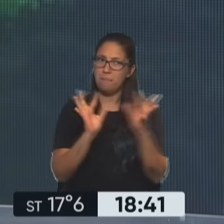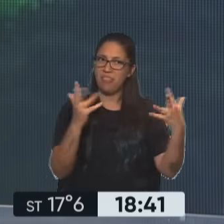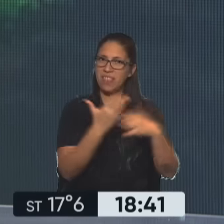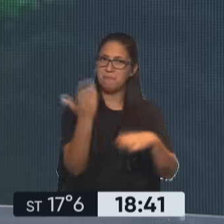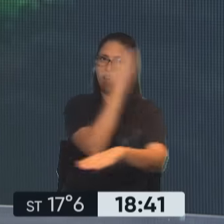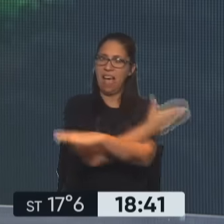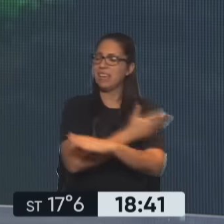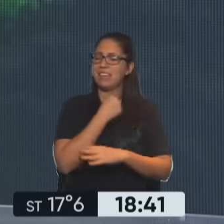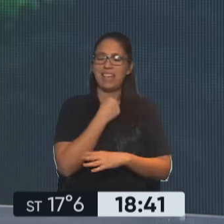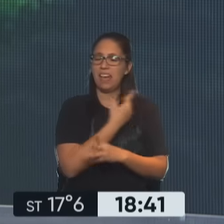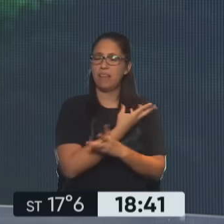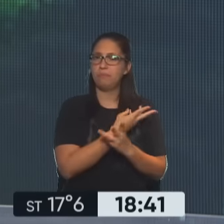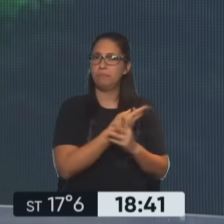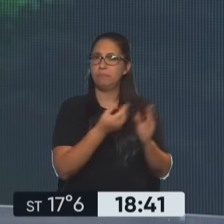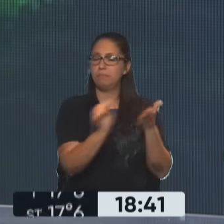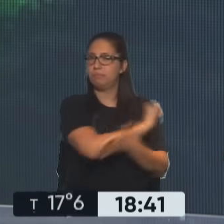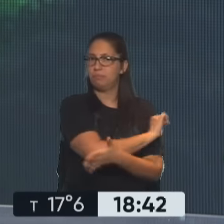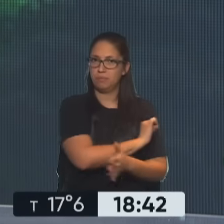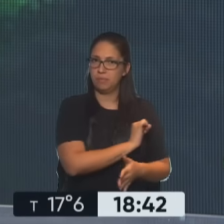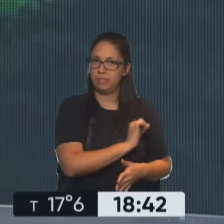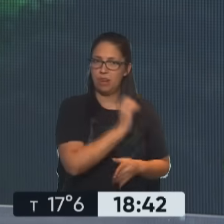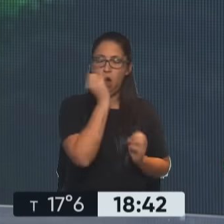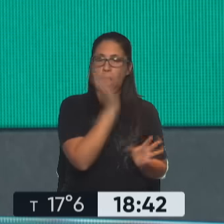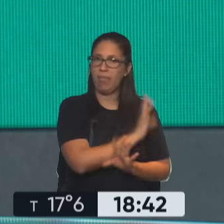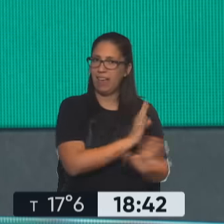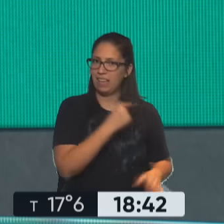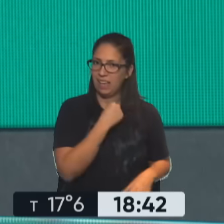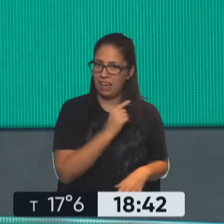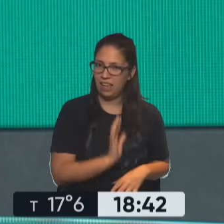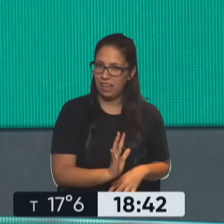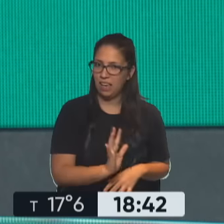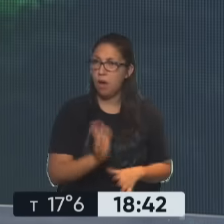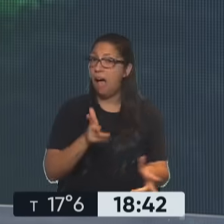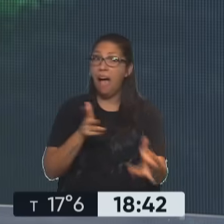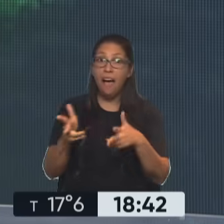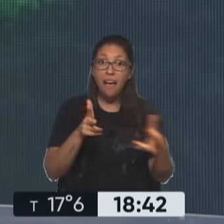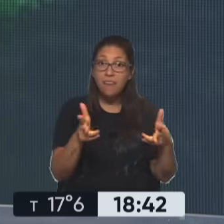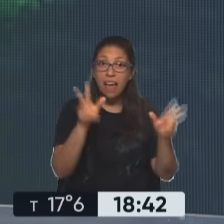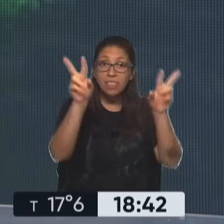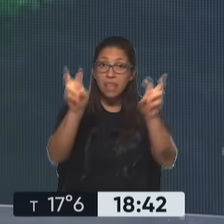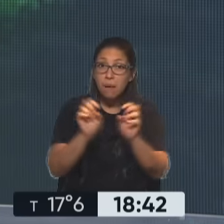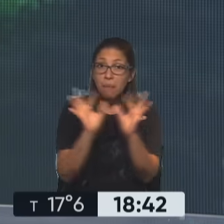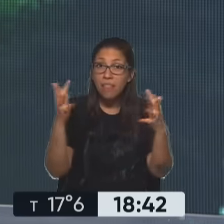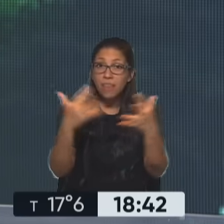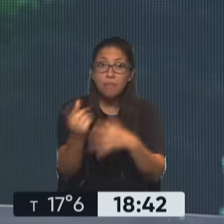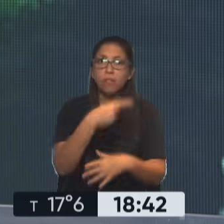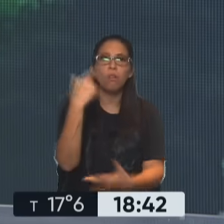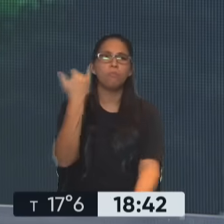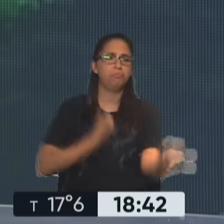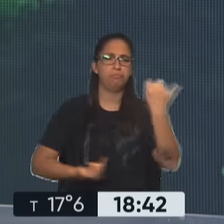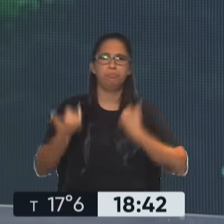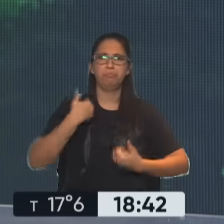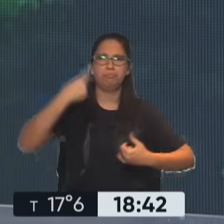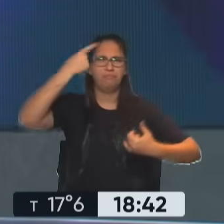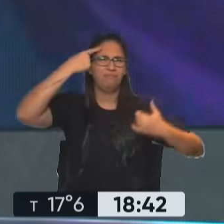sea, yo creo que no ha sido un tema de campaña. Y hay como con quien hablas siempre es una pesadilla. O sea, hay una